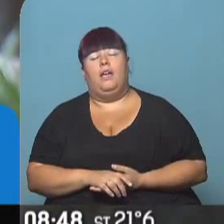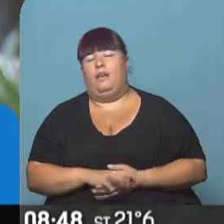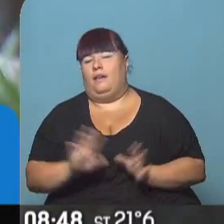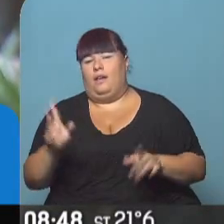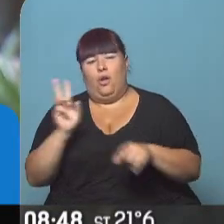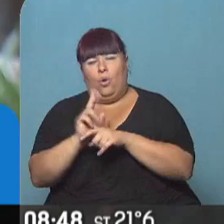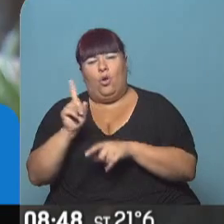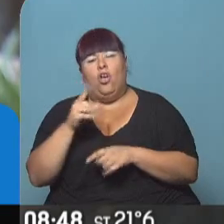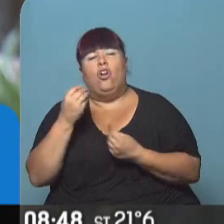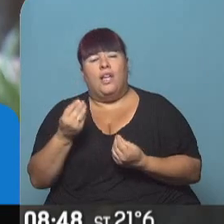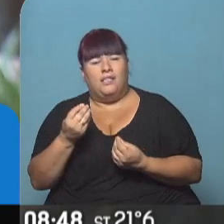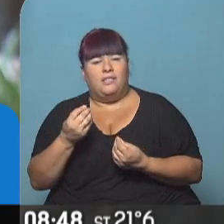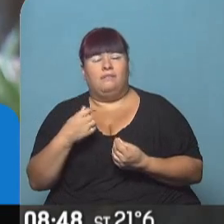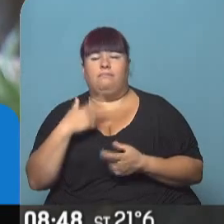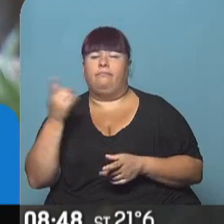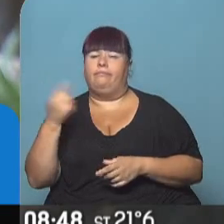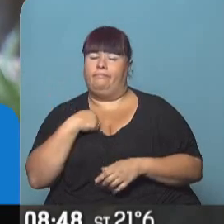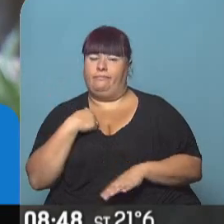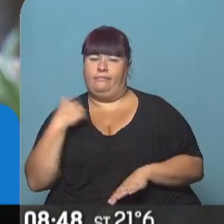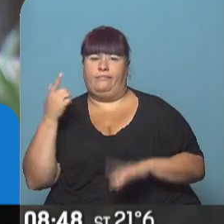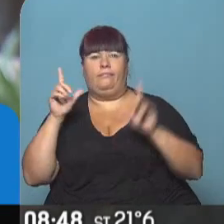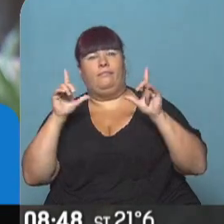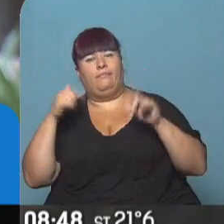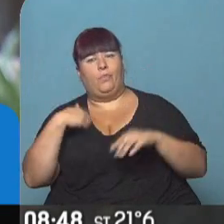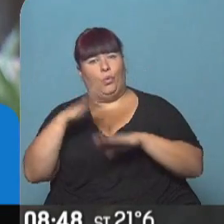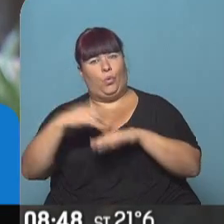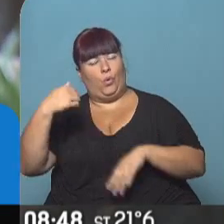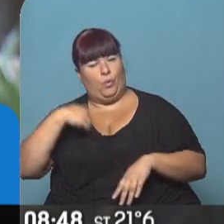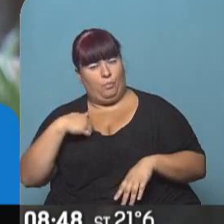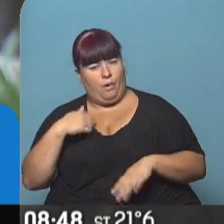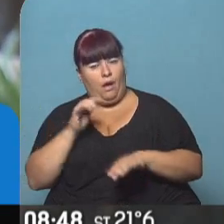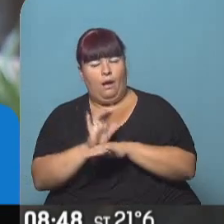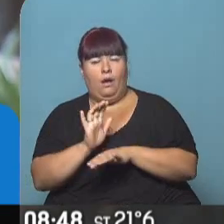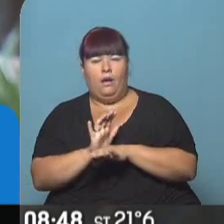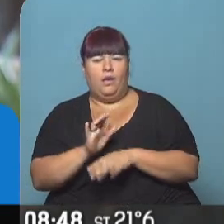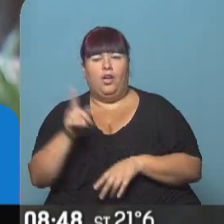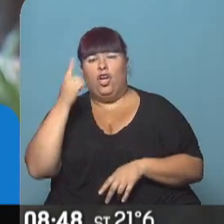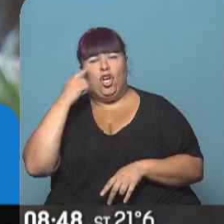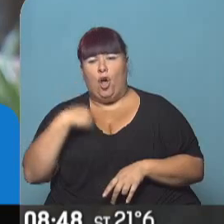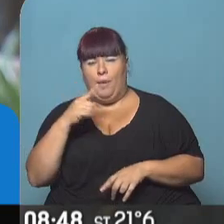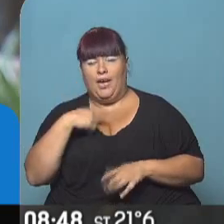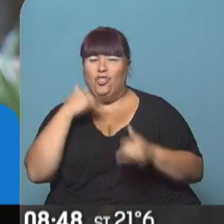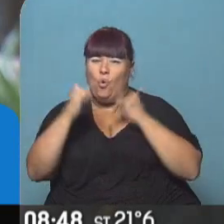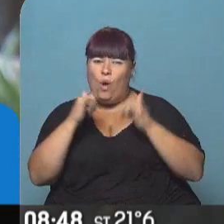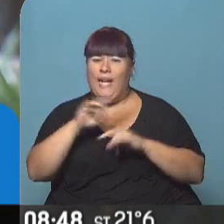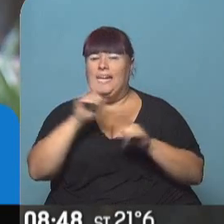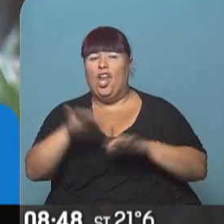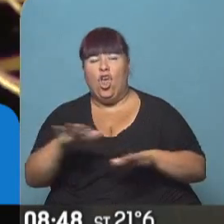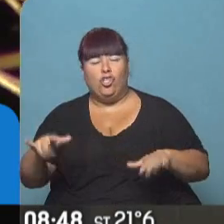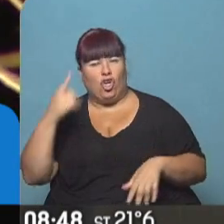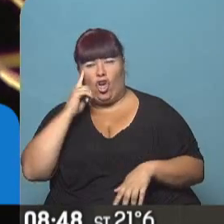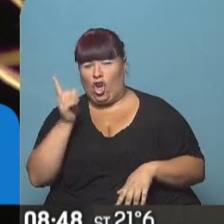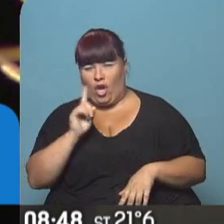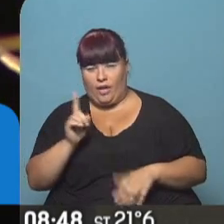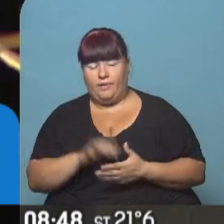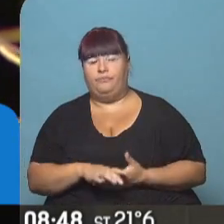de protegernos, lo que hicieron fue sentarme a mí en el banquillo de la acusada. Es decir, no creyeron ni en mi palabra ni en la de los niños,